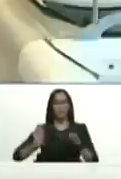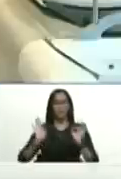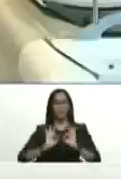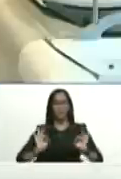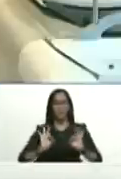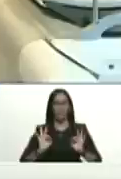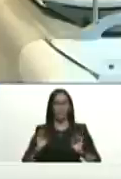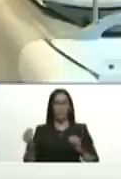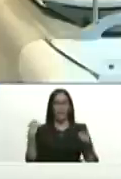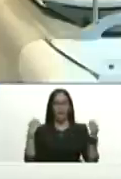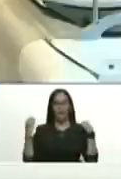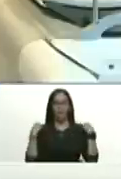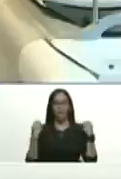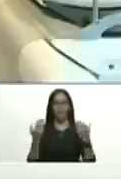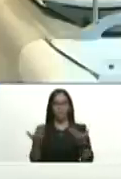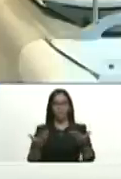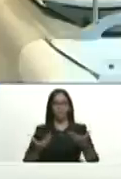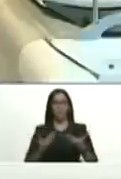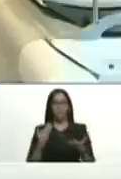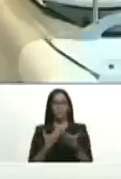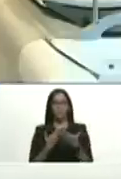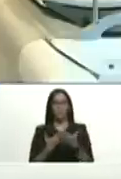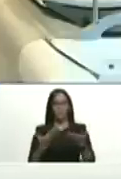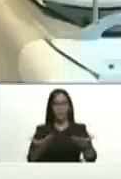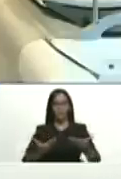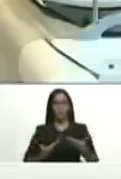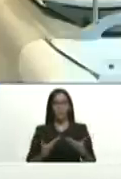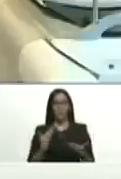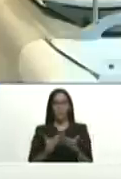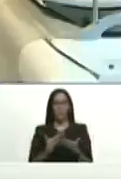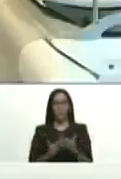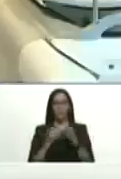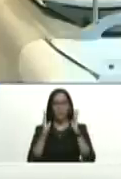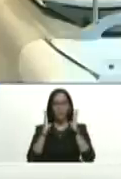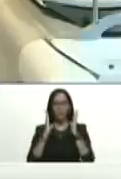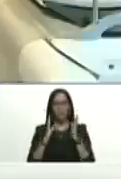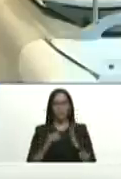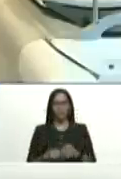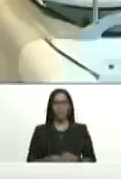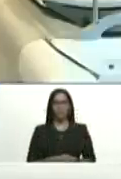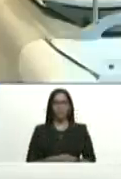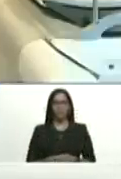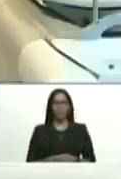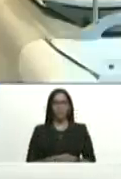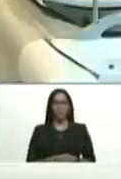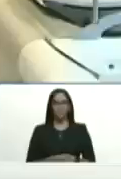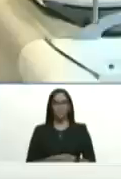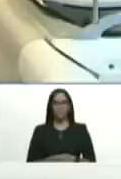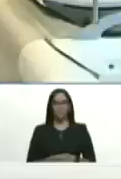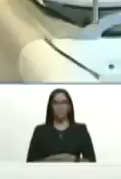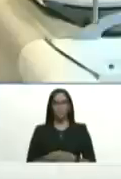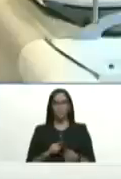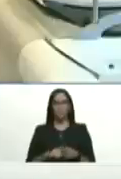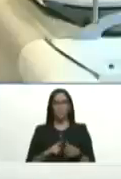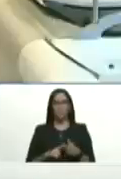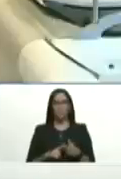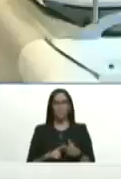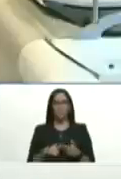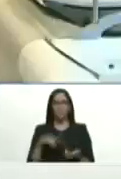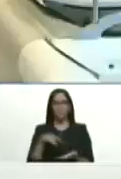llega, propuesta que llega, propuesta que atendemos. Así que la Cava